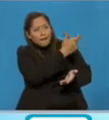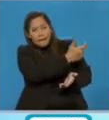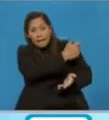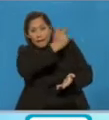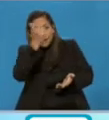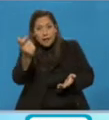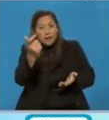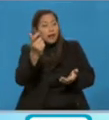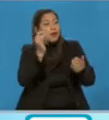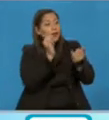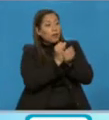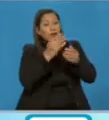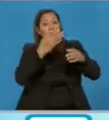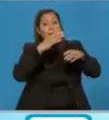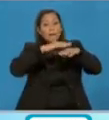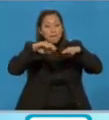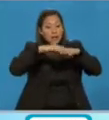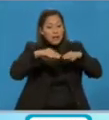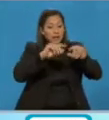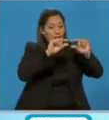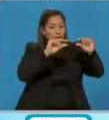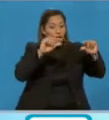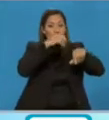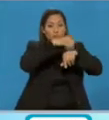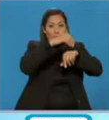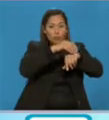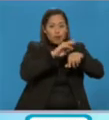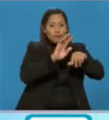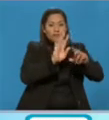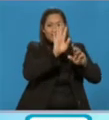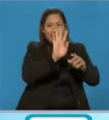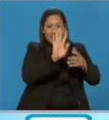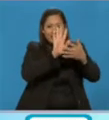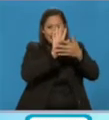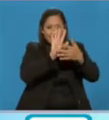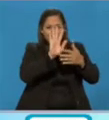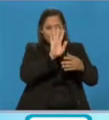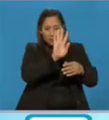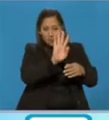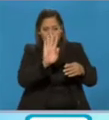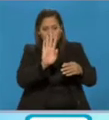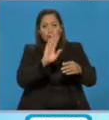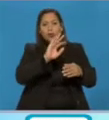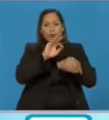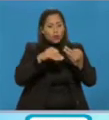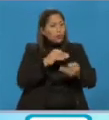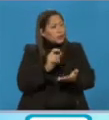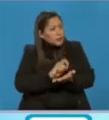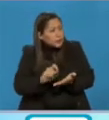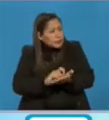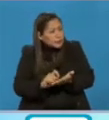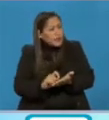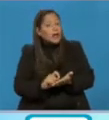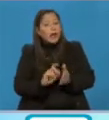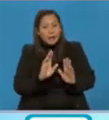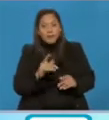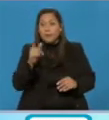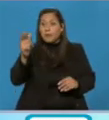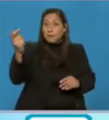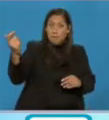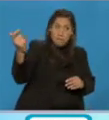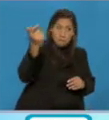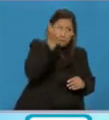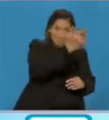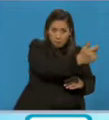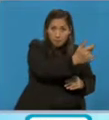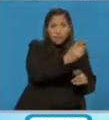número de serie del billete con el que le pagaste. Todos lo apuntamos y todos lo actualizamos. Y luego tú pagas un